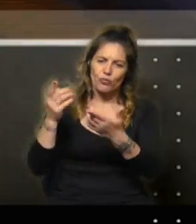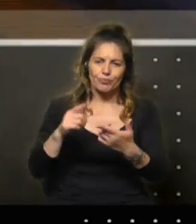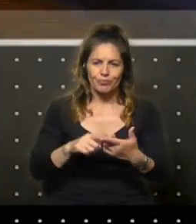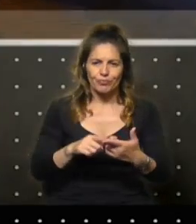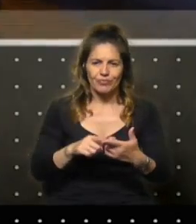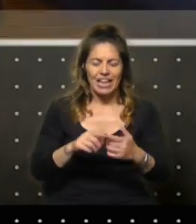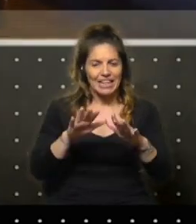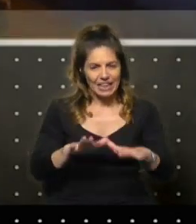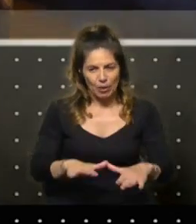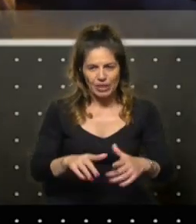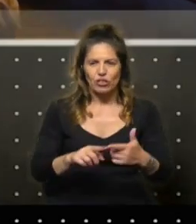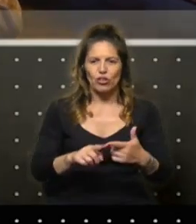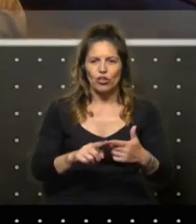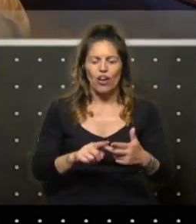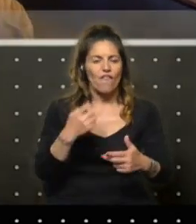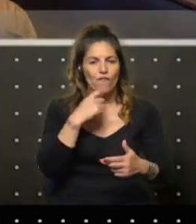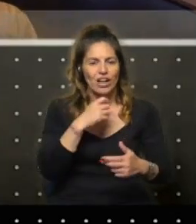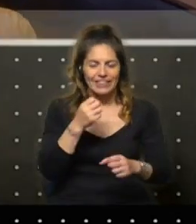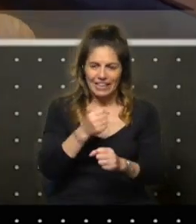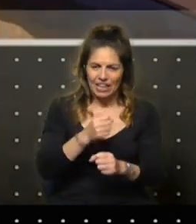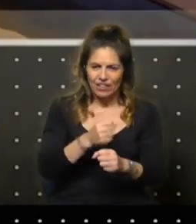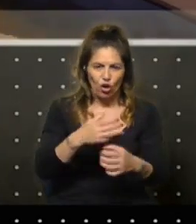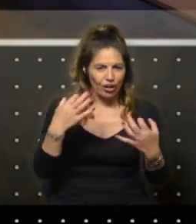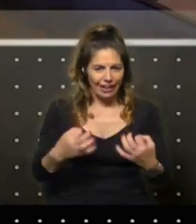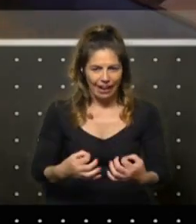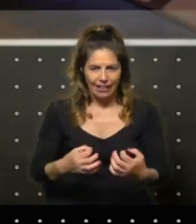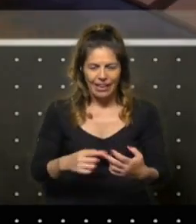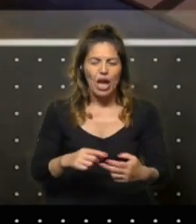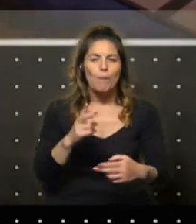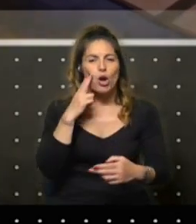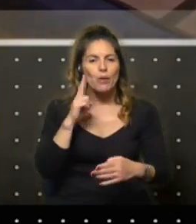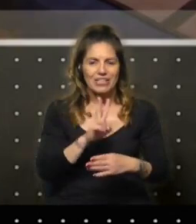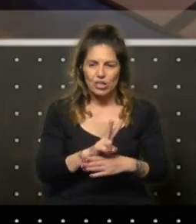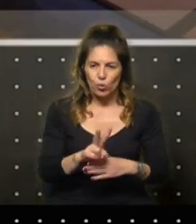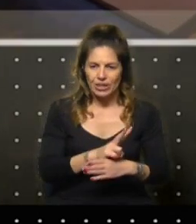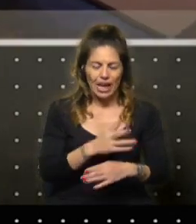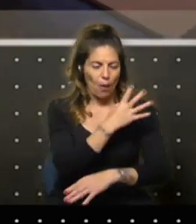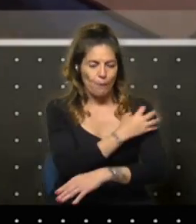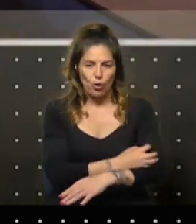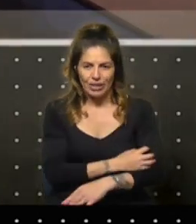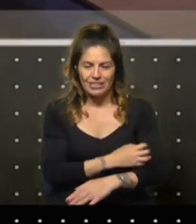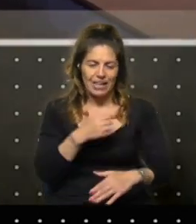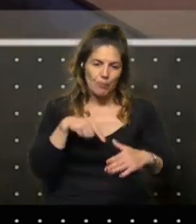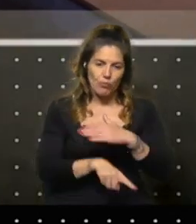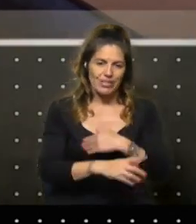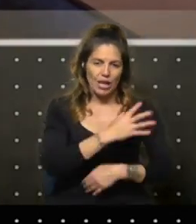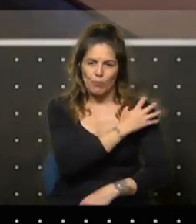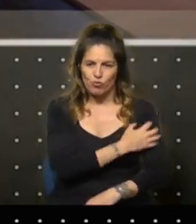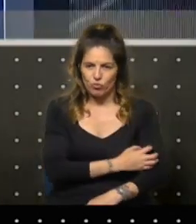el estancamiento la falta de empleo Genuino la inseguridad la pobreza y la